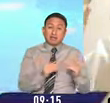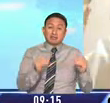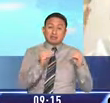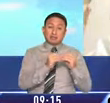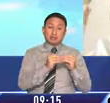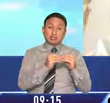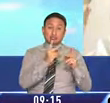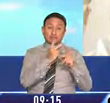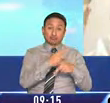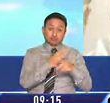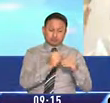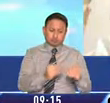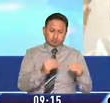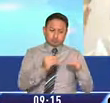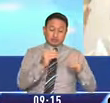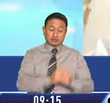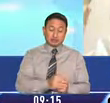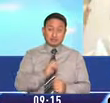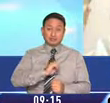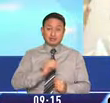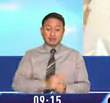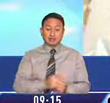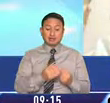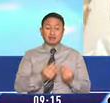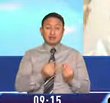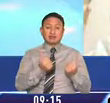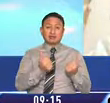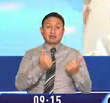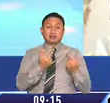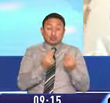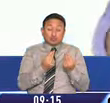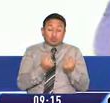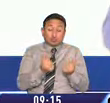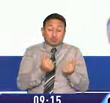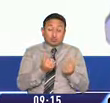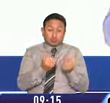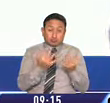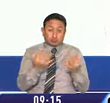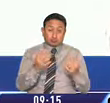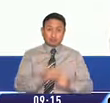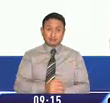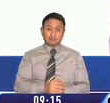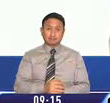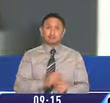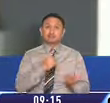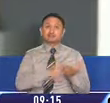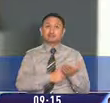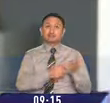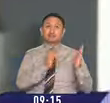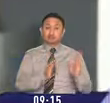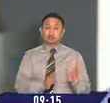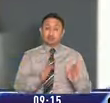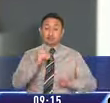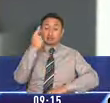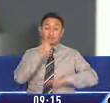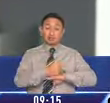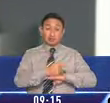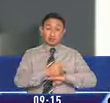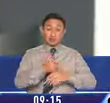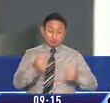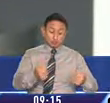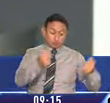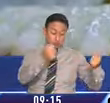nivel de producción, tanto en cantidad cuanto en calidad. Analistas esperan que el decreto del